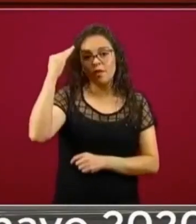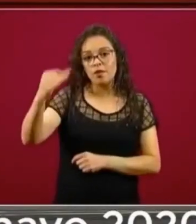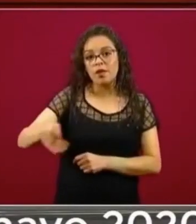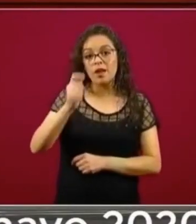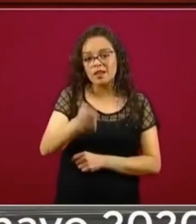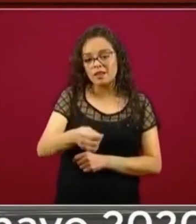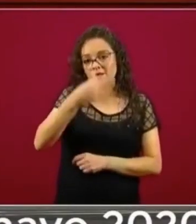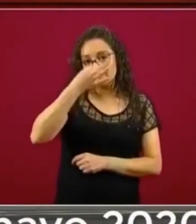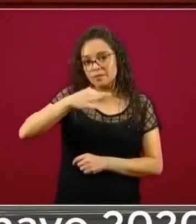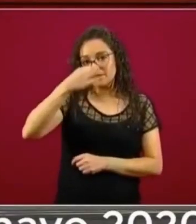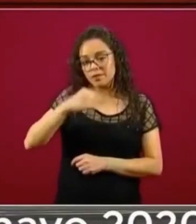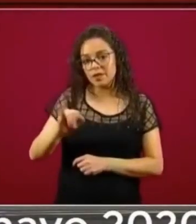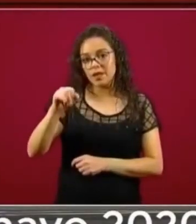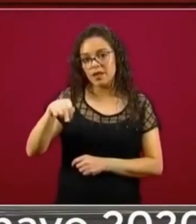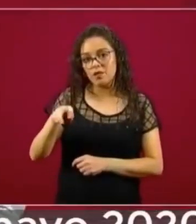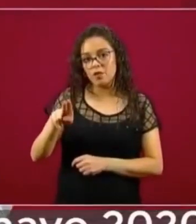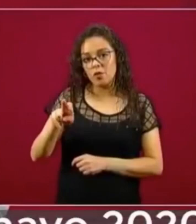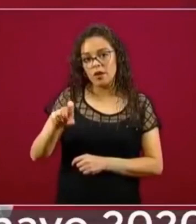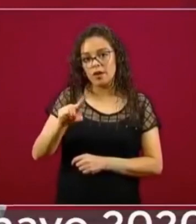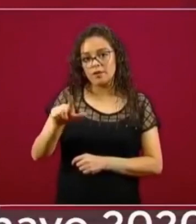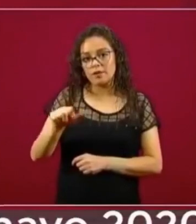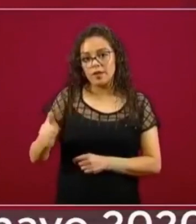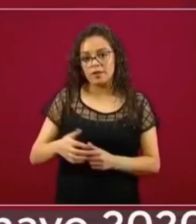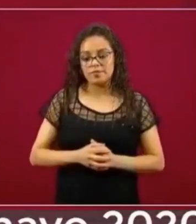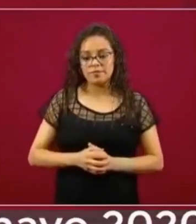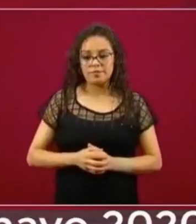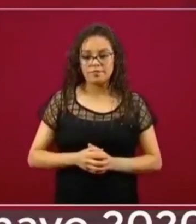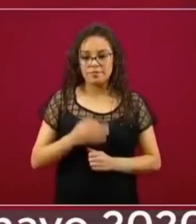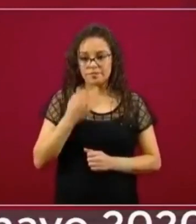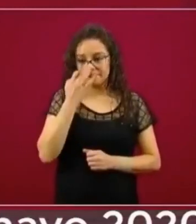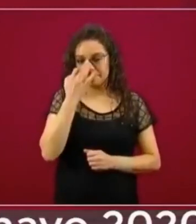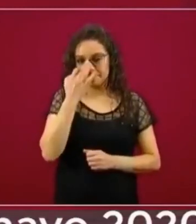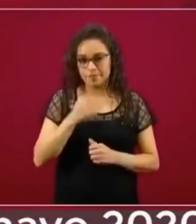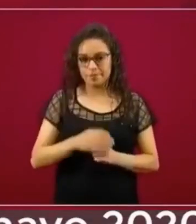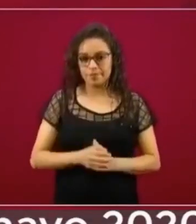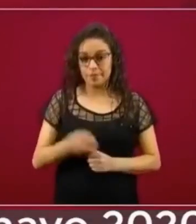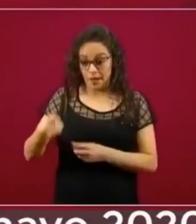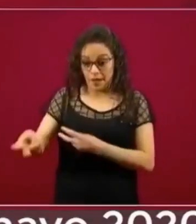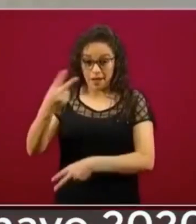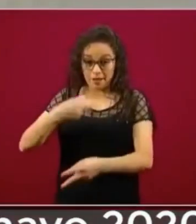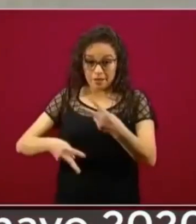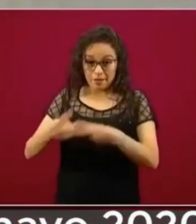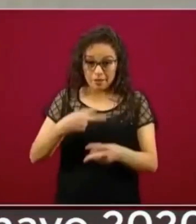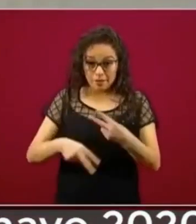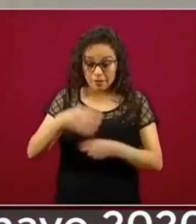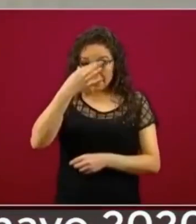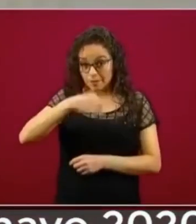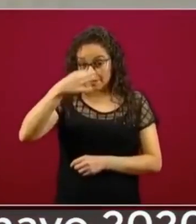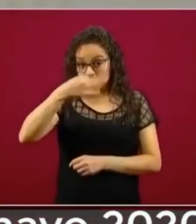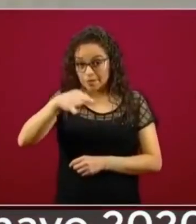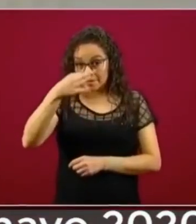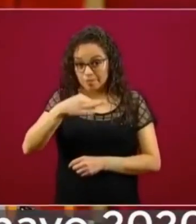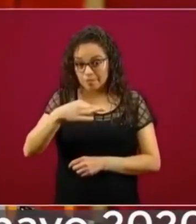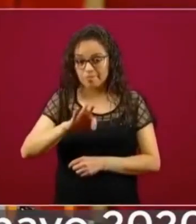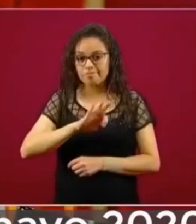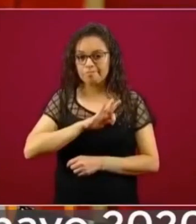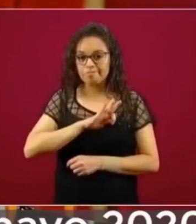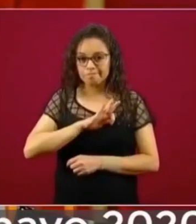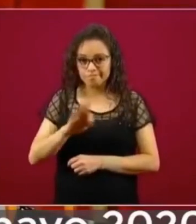No está garantizado, pero es probable que con la llegada de la influenza también pudiera reemerger